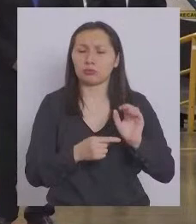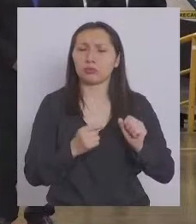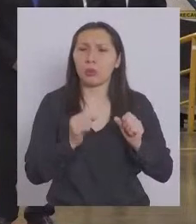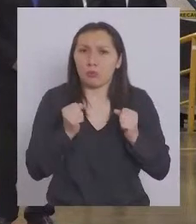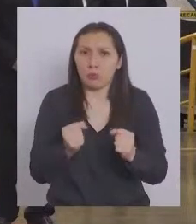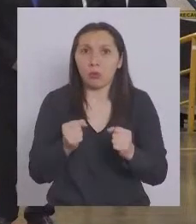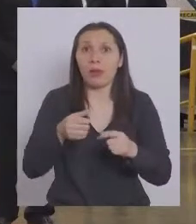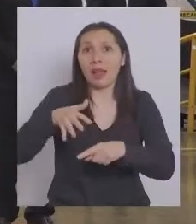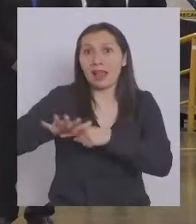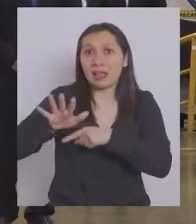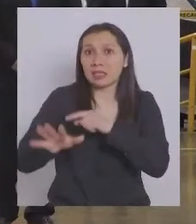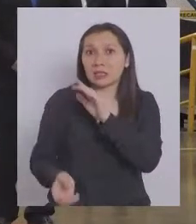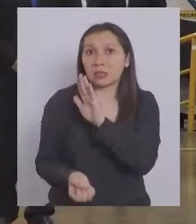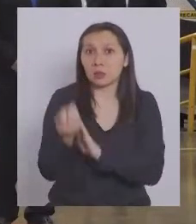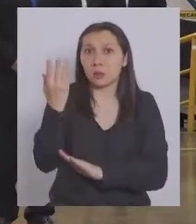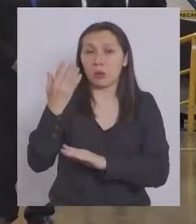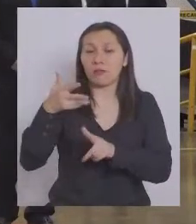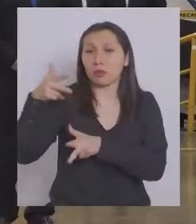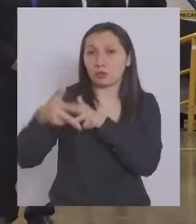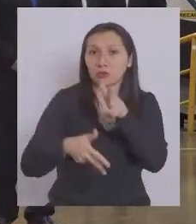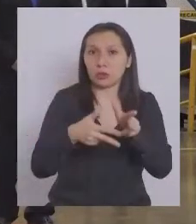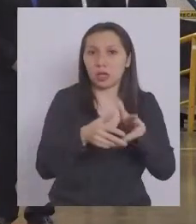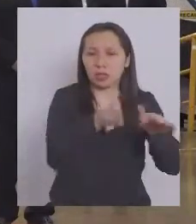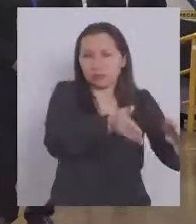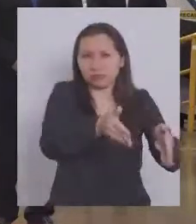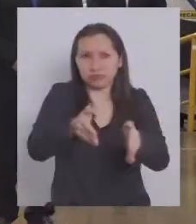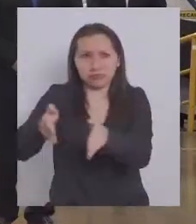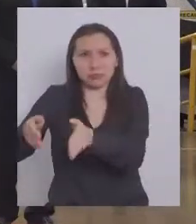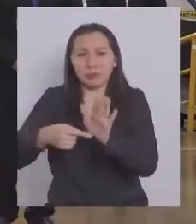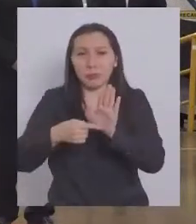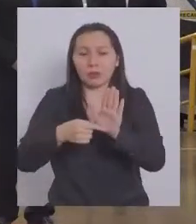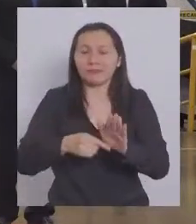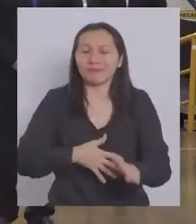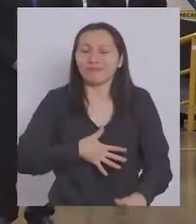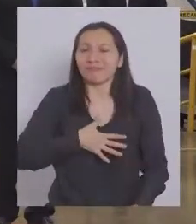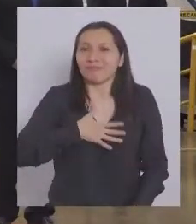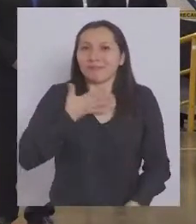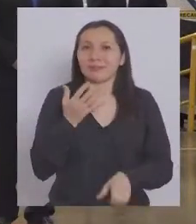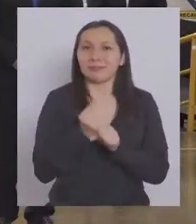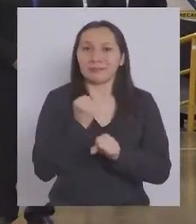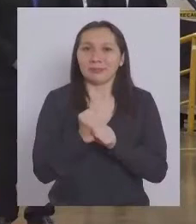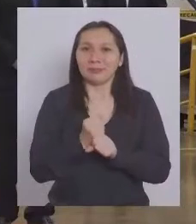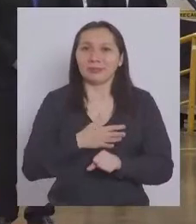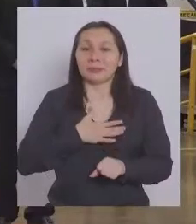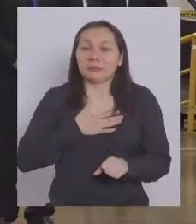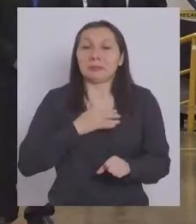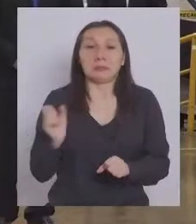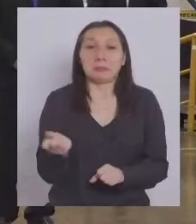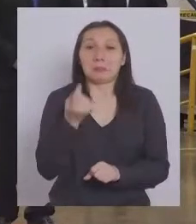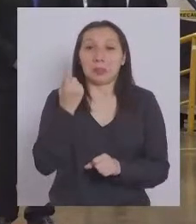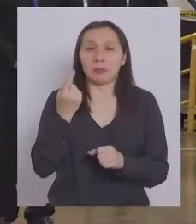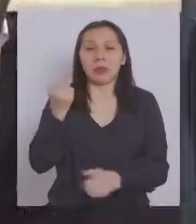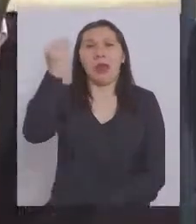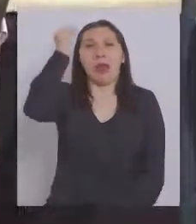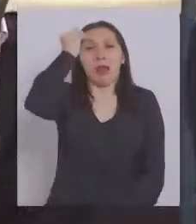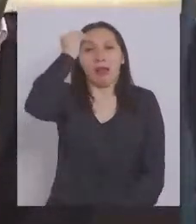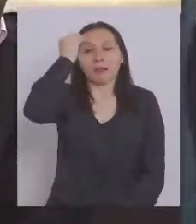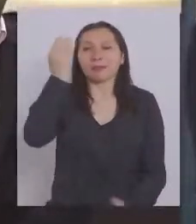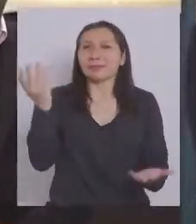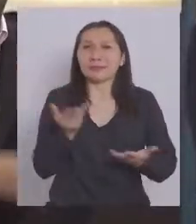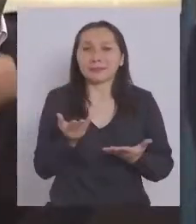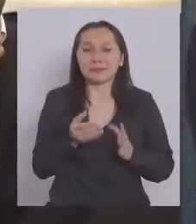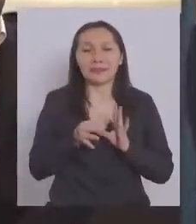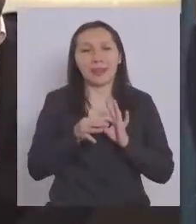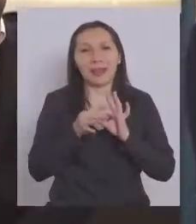como estos 15 trenes, uno siente la emoción del trabajo. Y en ese sentido, lo primero que viene a mi cabeza es